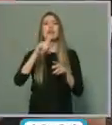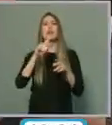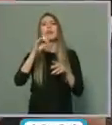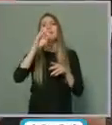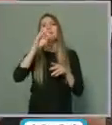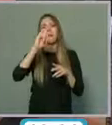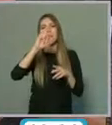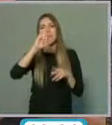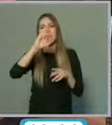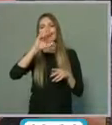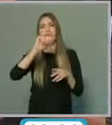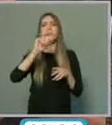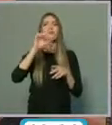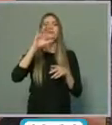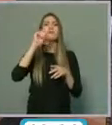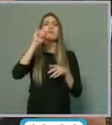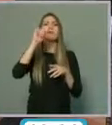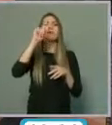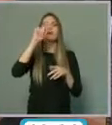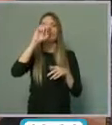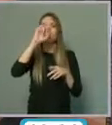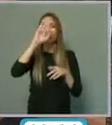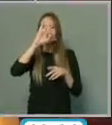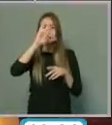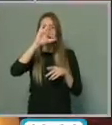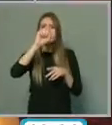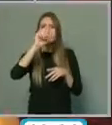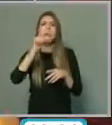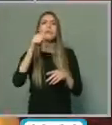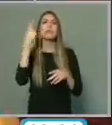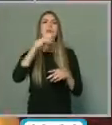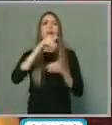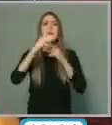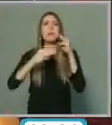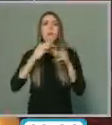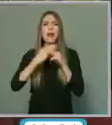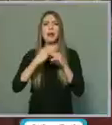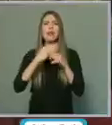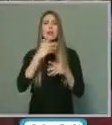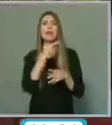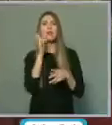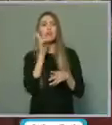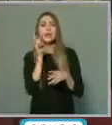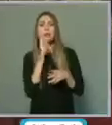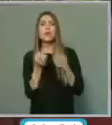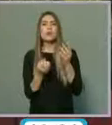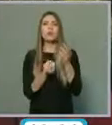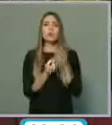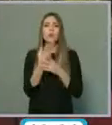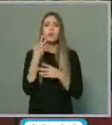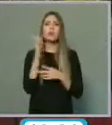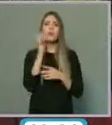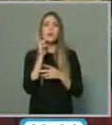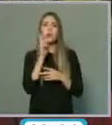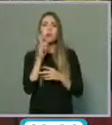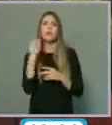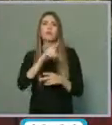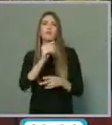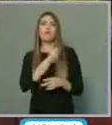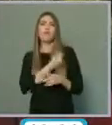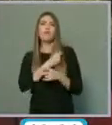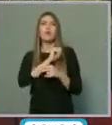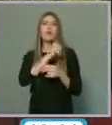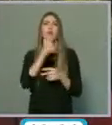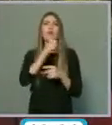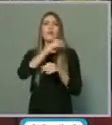benefician a la astrofísica, a la resistencia de materiales, a nuevos medicamentos, a nuevas pruebas de resistencia en otros entornos,